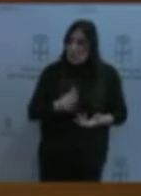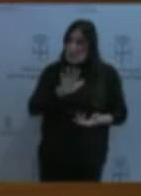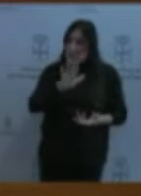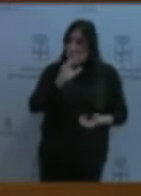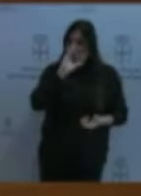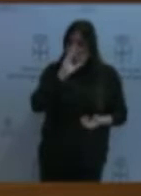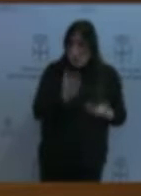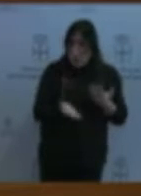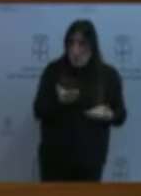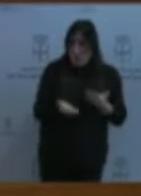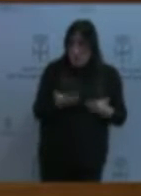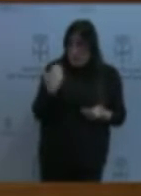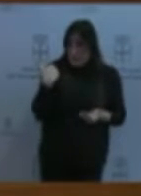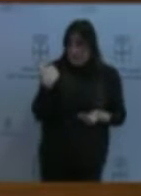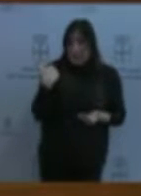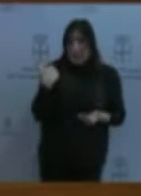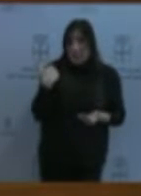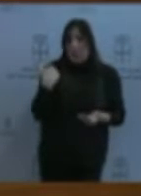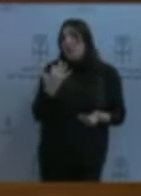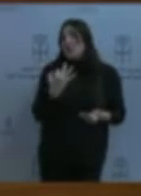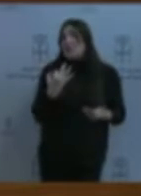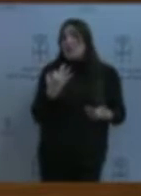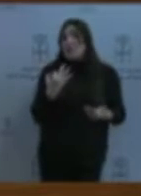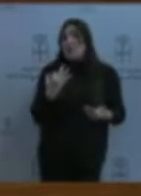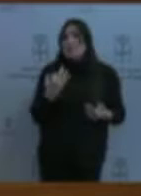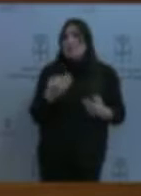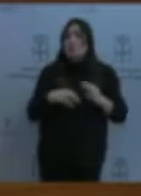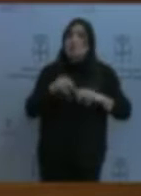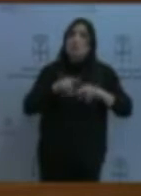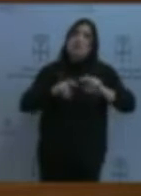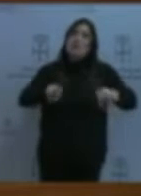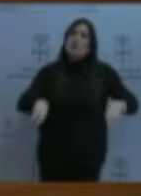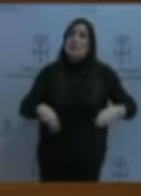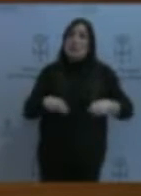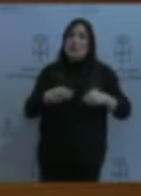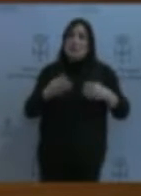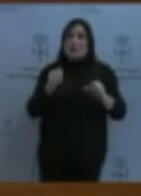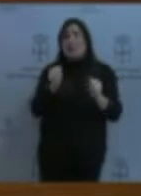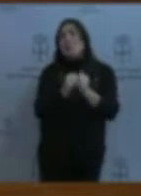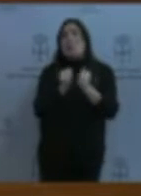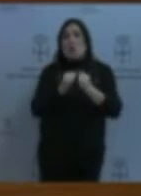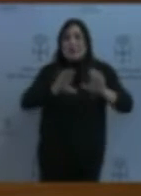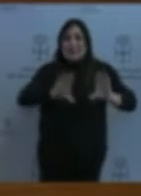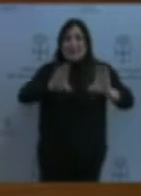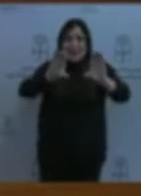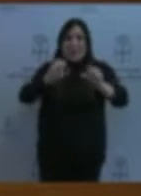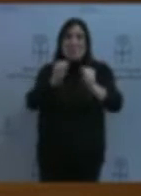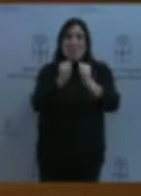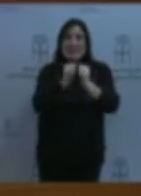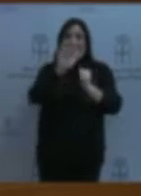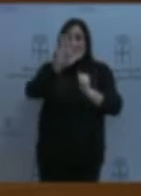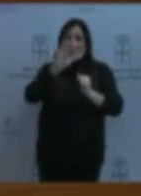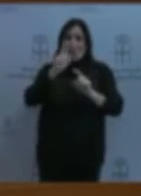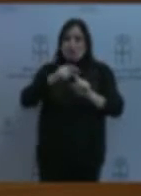tendremos que actuar sobre la reconstrucción y refuerzo con bloques de hormigón de más de 25 toneladas y